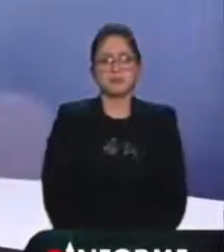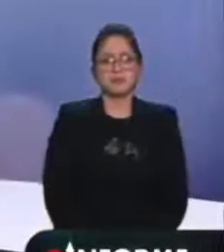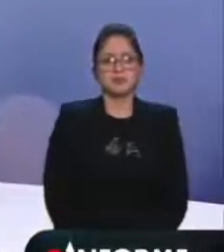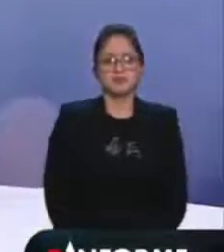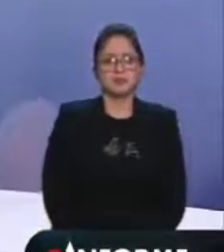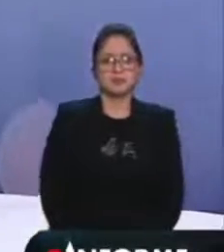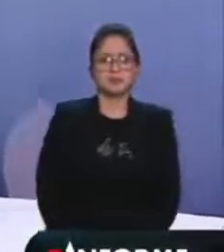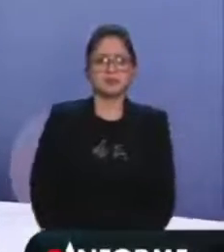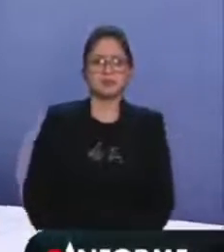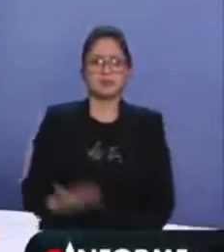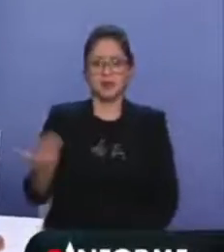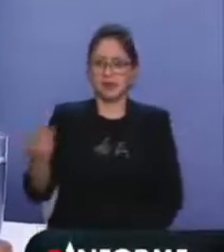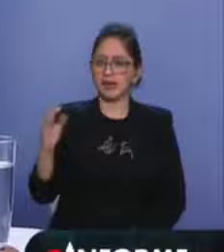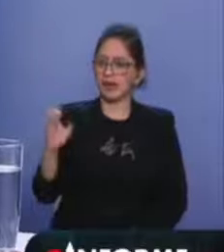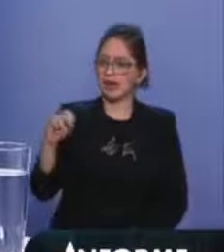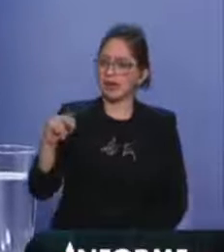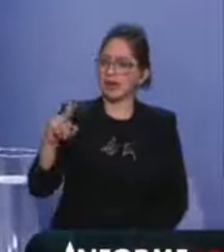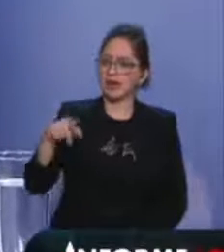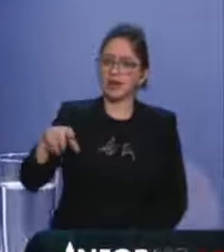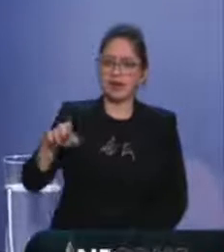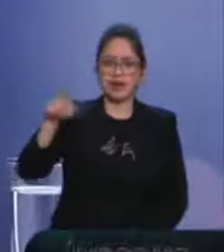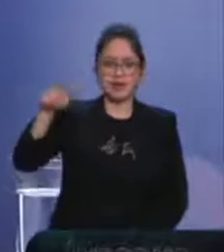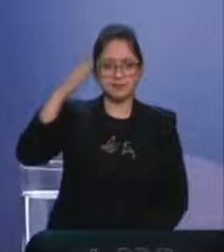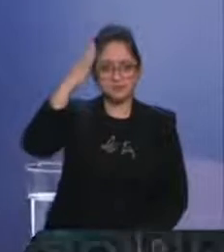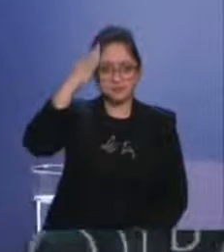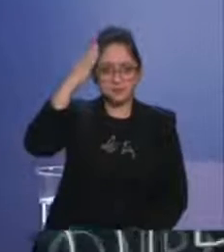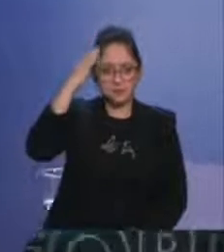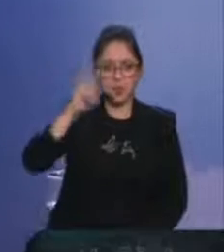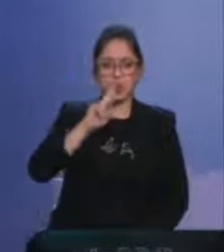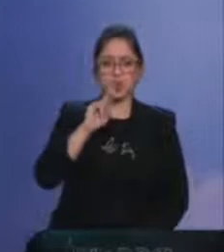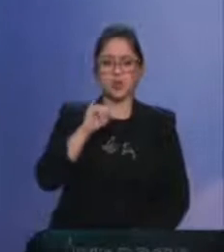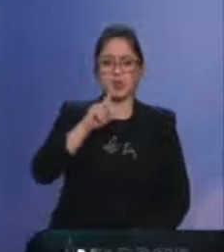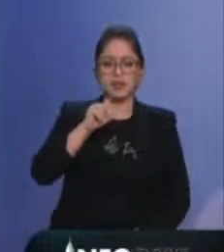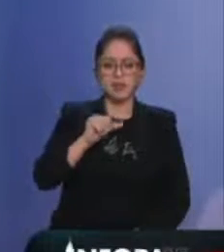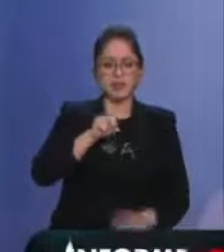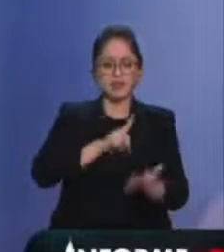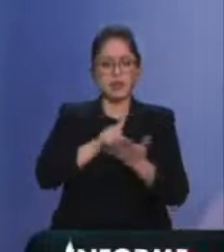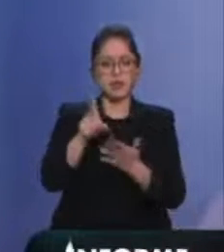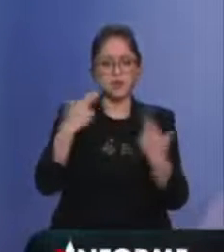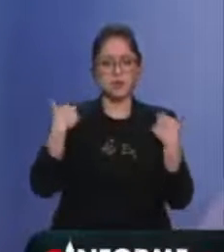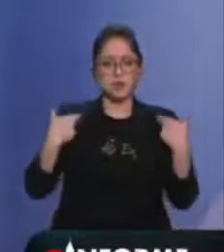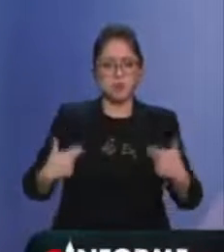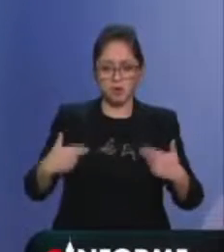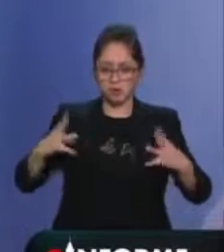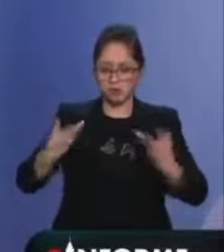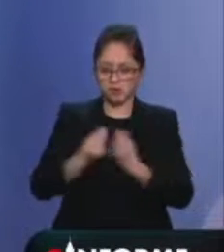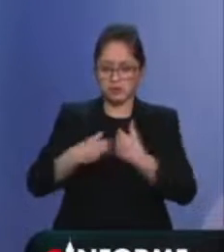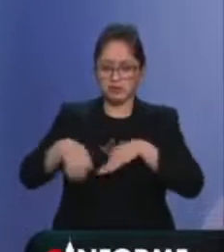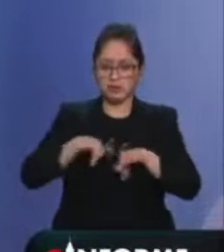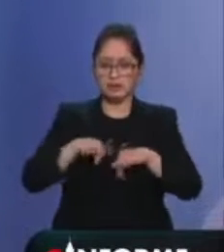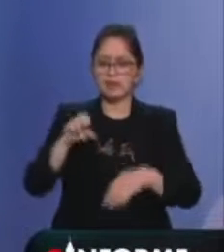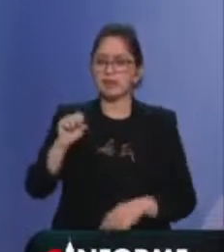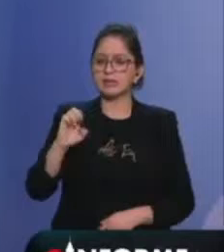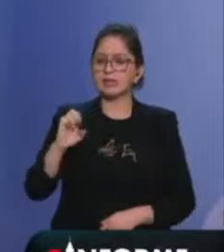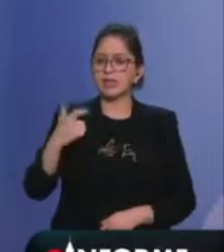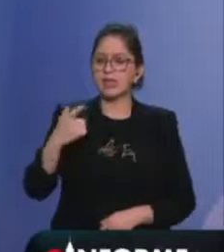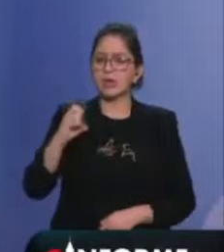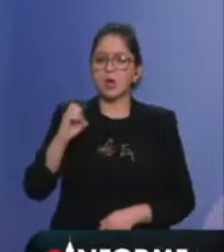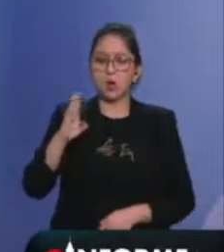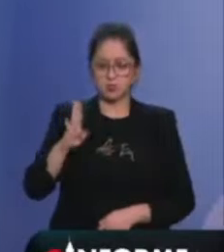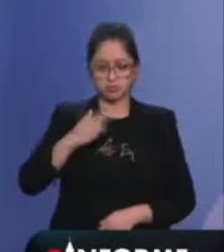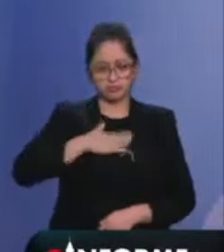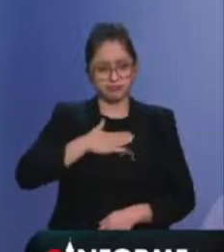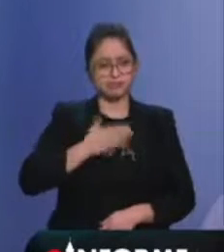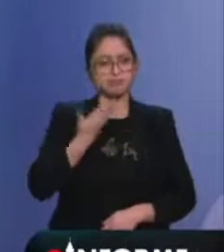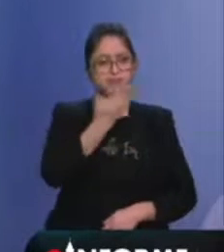Nos acompaña Enrique Irazoque Palazuelos, él es titular de la Unidad de Defensa de Derechos Humanos de la Secretaría de Gobernación. Con él vamos a hablar